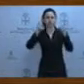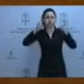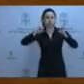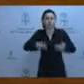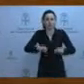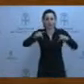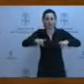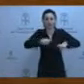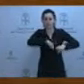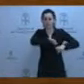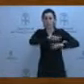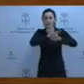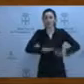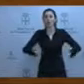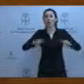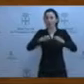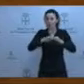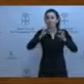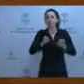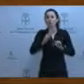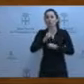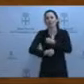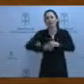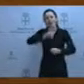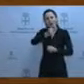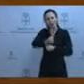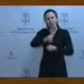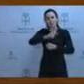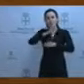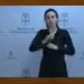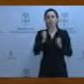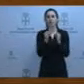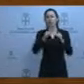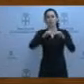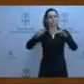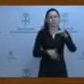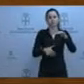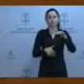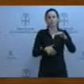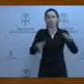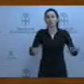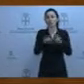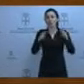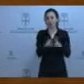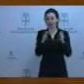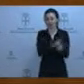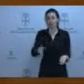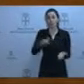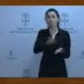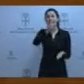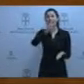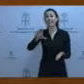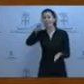país. El partido, que a lo largo de esta legislatura, ha aumentado la brecha social en este país como no habíamos conocido los últimos